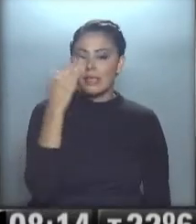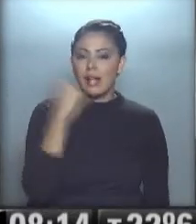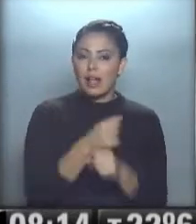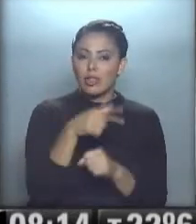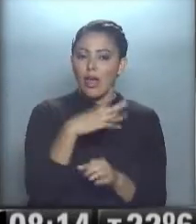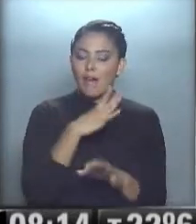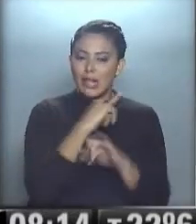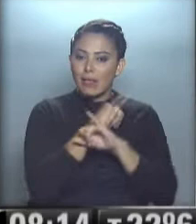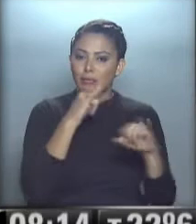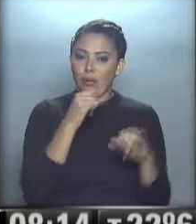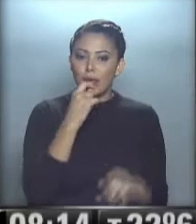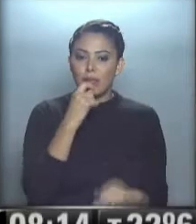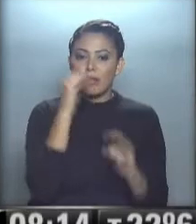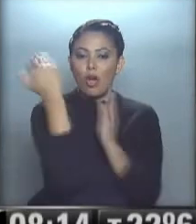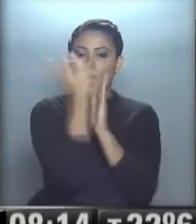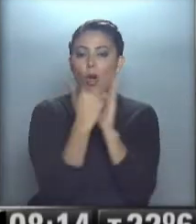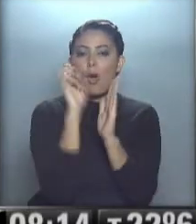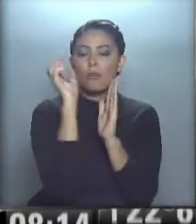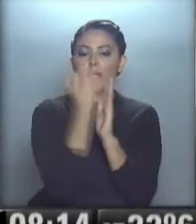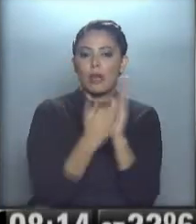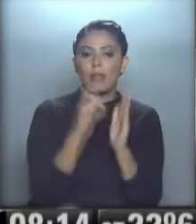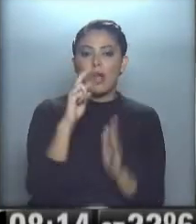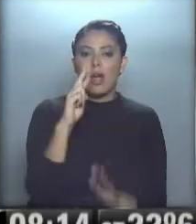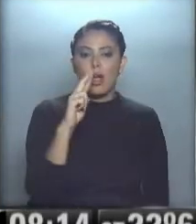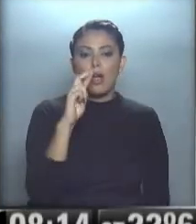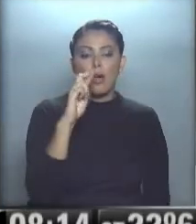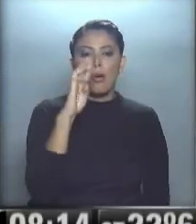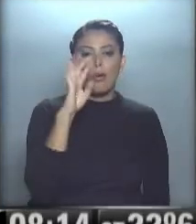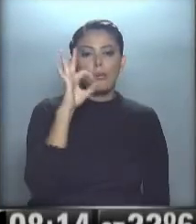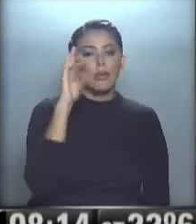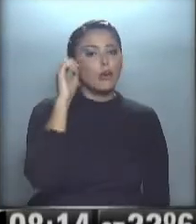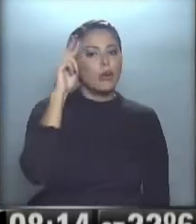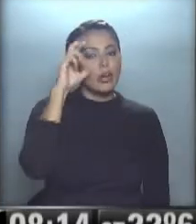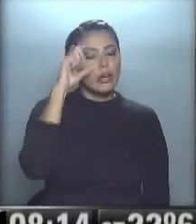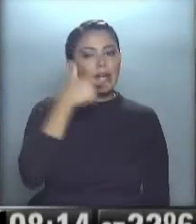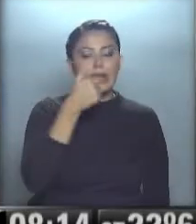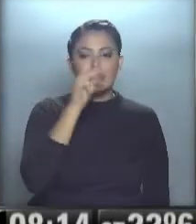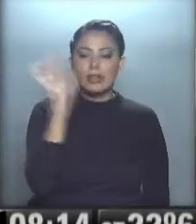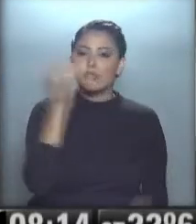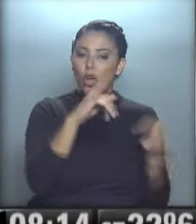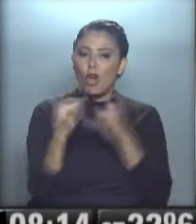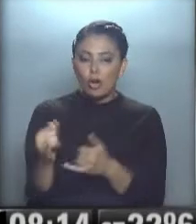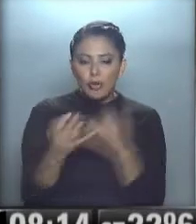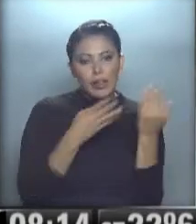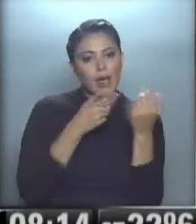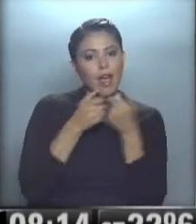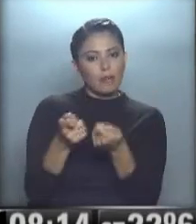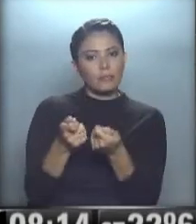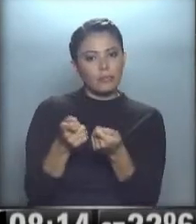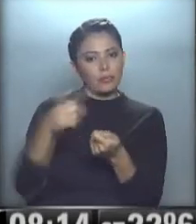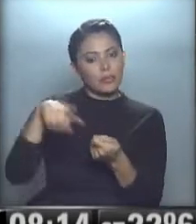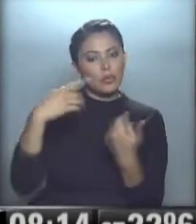que es importante, el programa Progresar, que apunta a nuestros jóvenes para que tengan la garantía